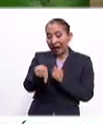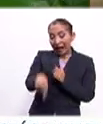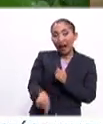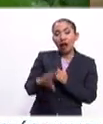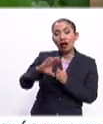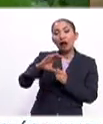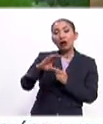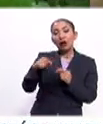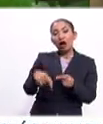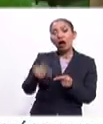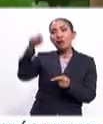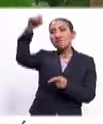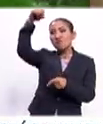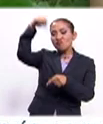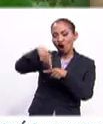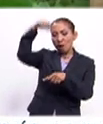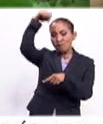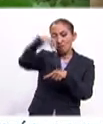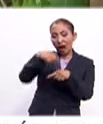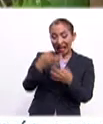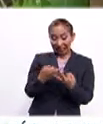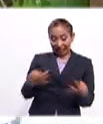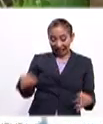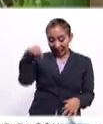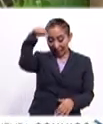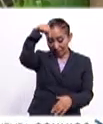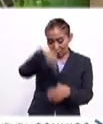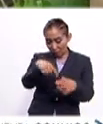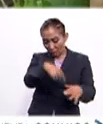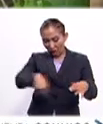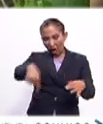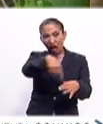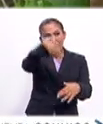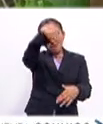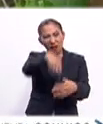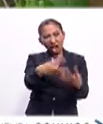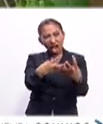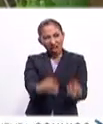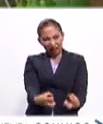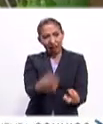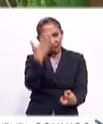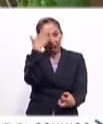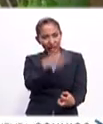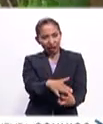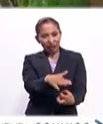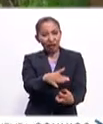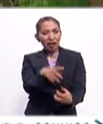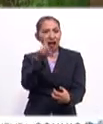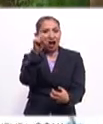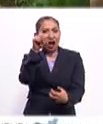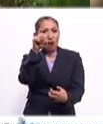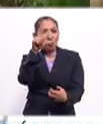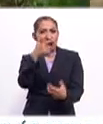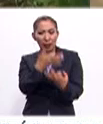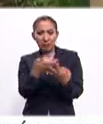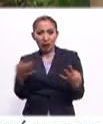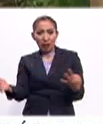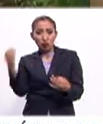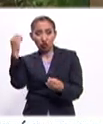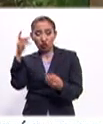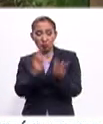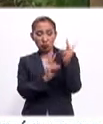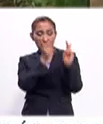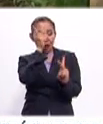evita que el choque de las gotas directamente en el suelo provoque erosión. Tú sabes que en el